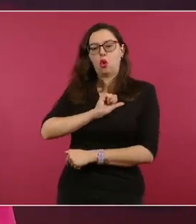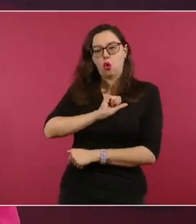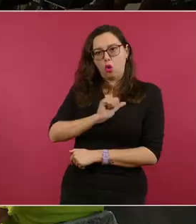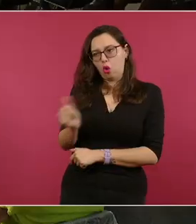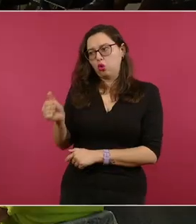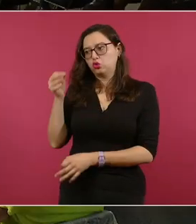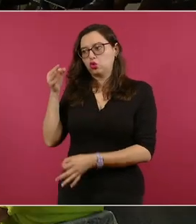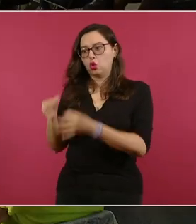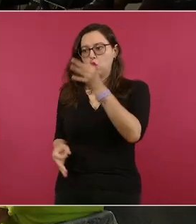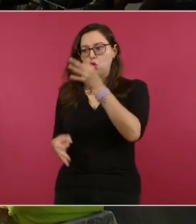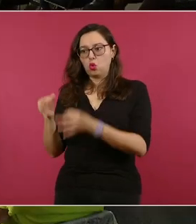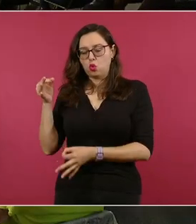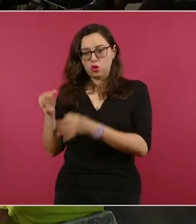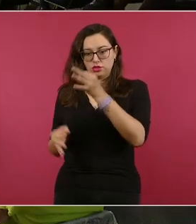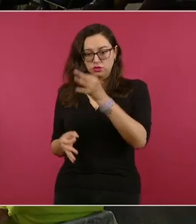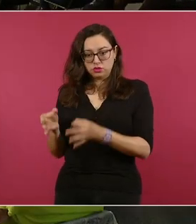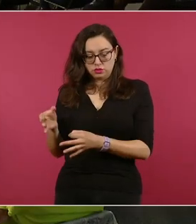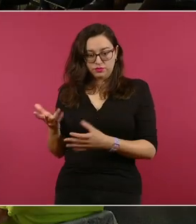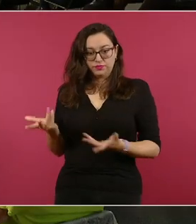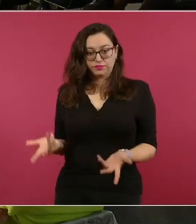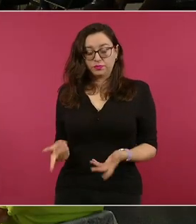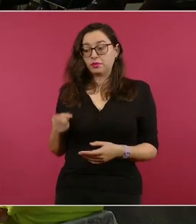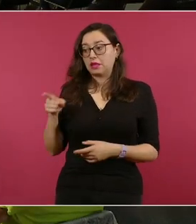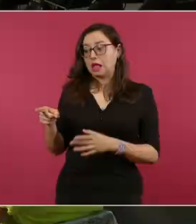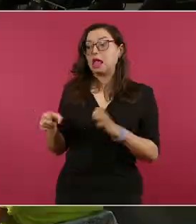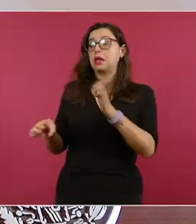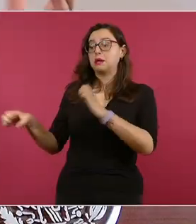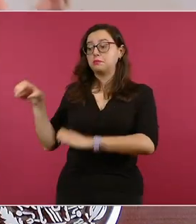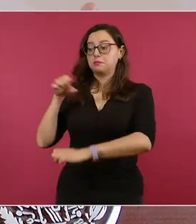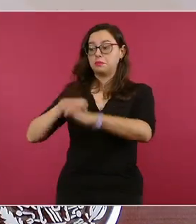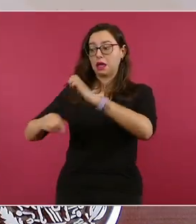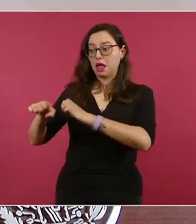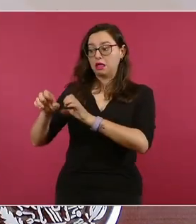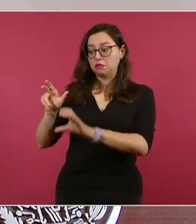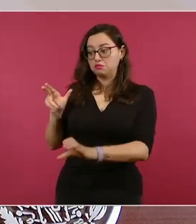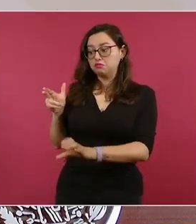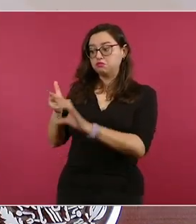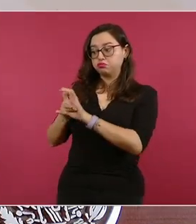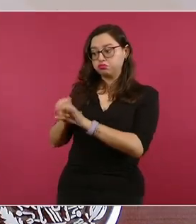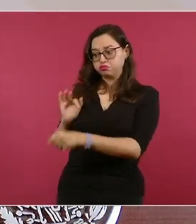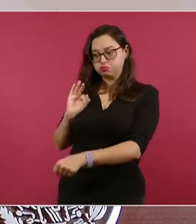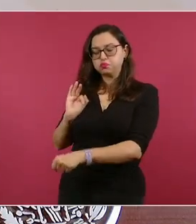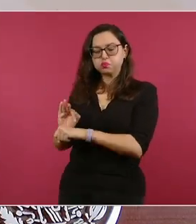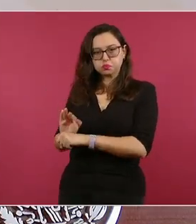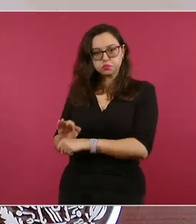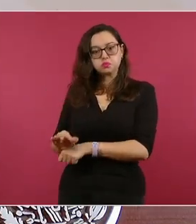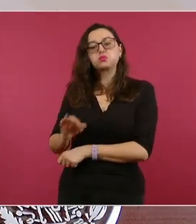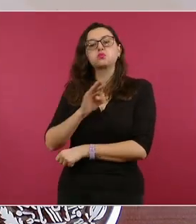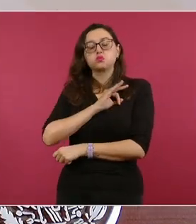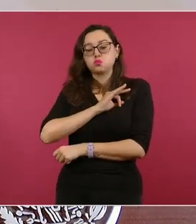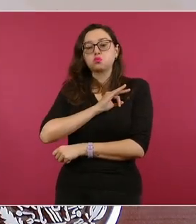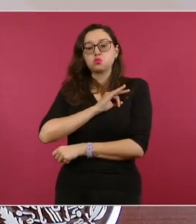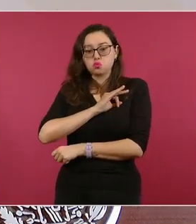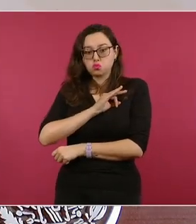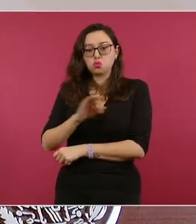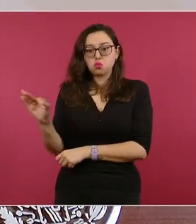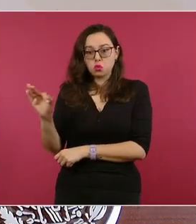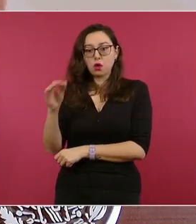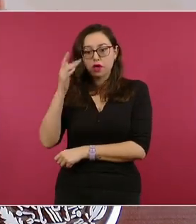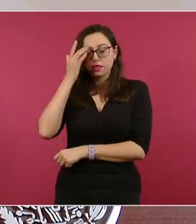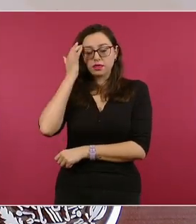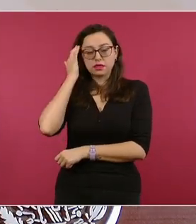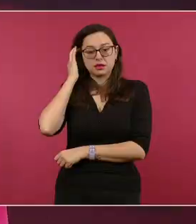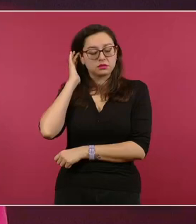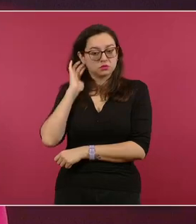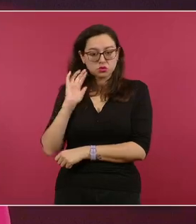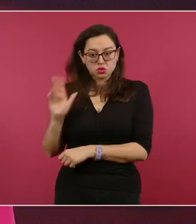embajada en calidad de huésped, pues es como si tú vienes a nuestra embajada, no sé dónde, pues eres nuestro huésped. Esa es la idea, no es una figura jurídica en